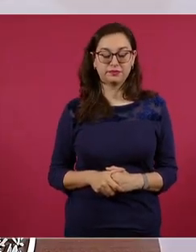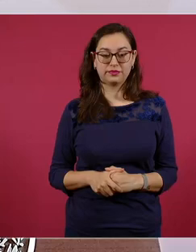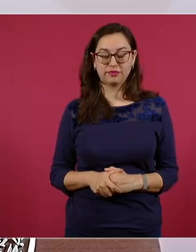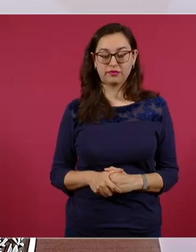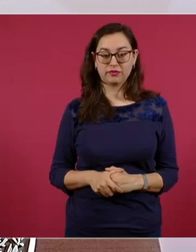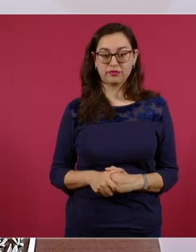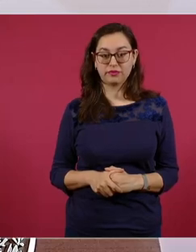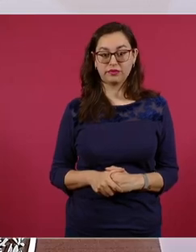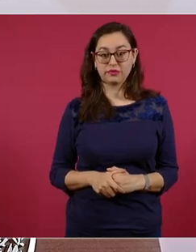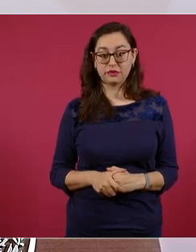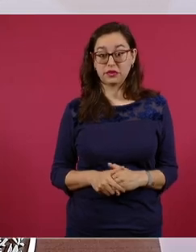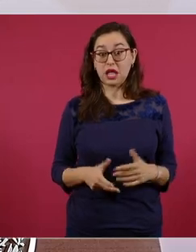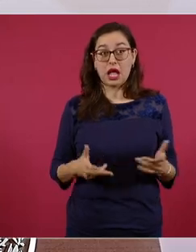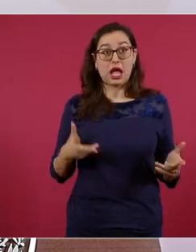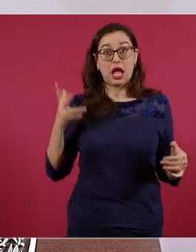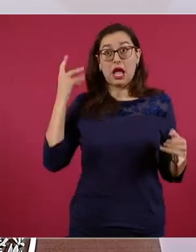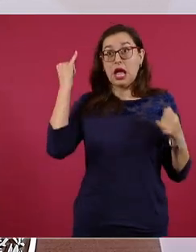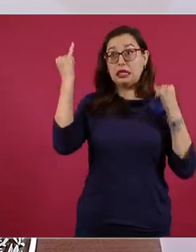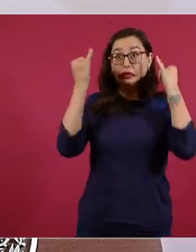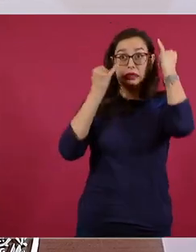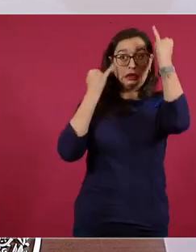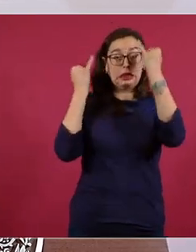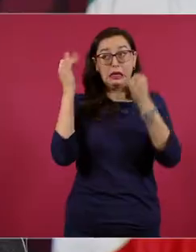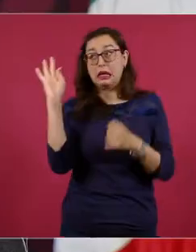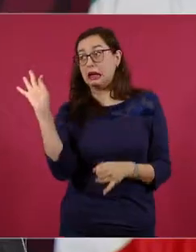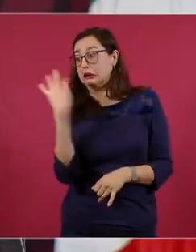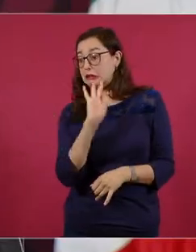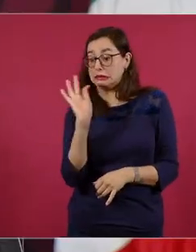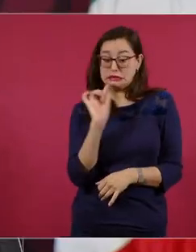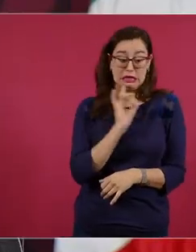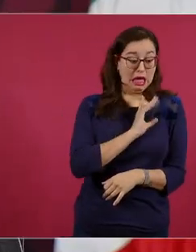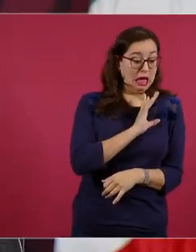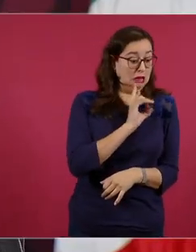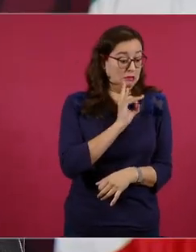No hay que estarle dando vuelta.